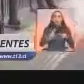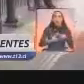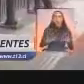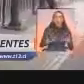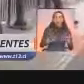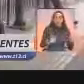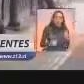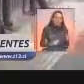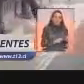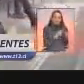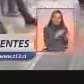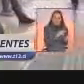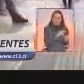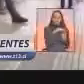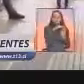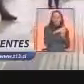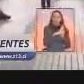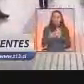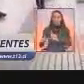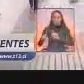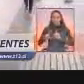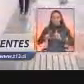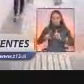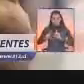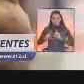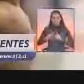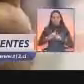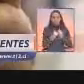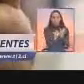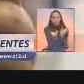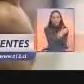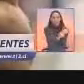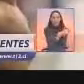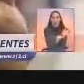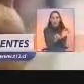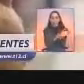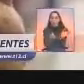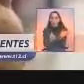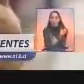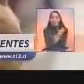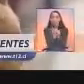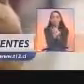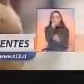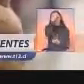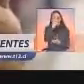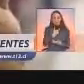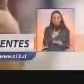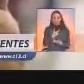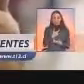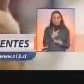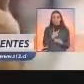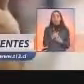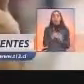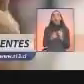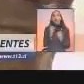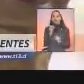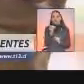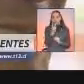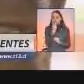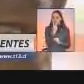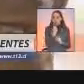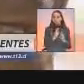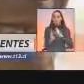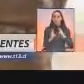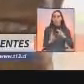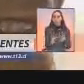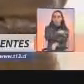implementado. Lo que partió como su proyecto de título se transformó en una aplicación para generar un nuevo diálogo entre las personas con discapacidad visual y la ciudad.